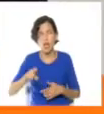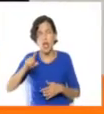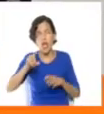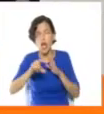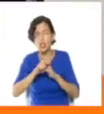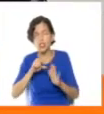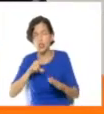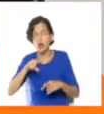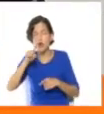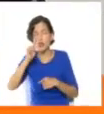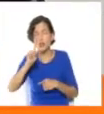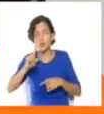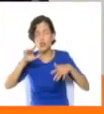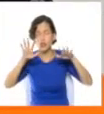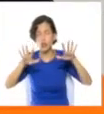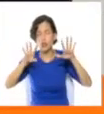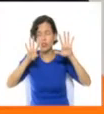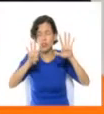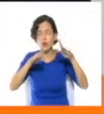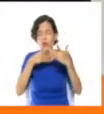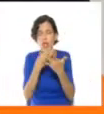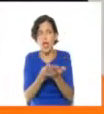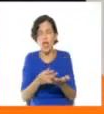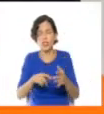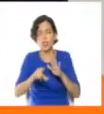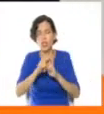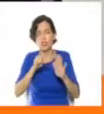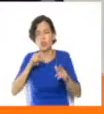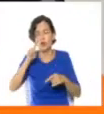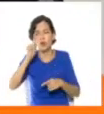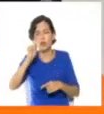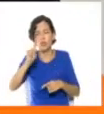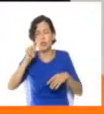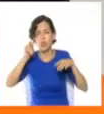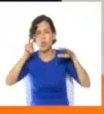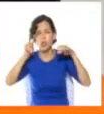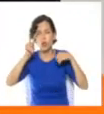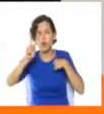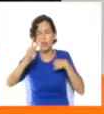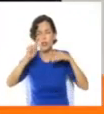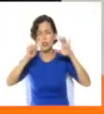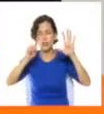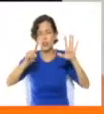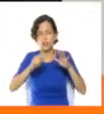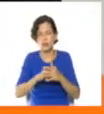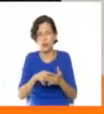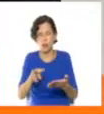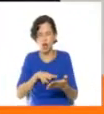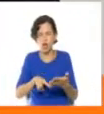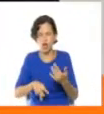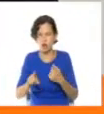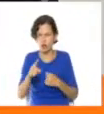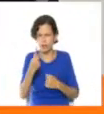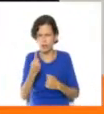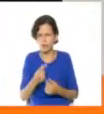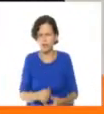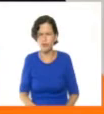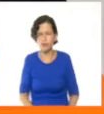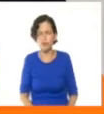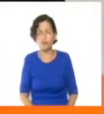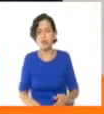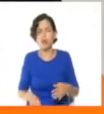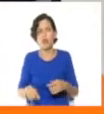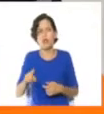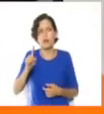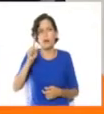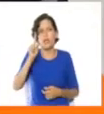acá. Tenemos desde el artículo 119 al artículo 126. Vamos a leer uno de ellos,